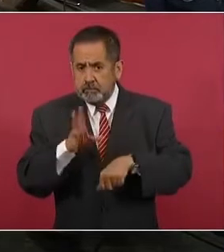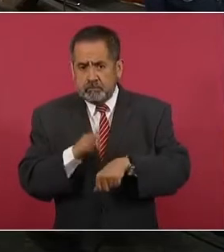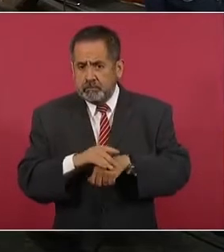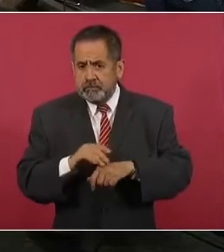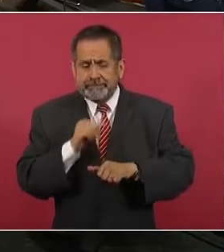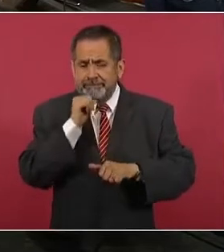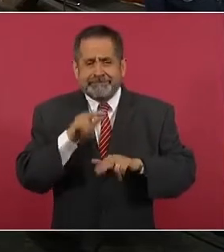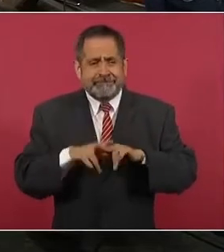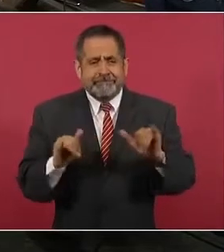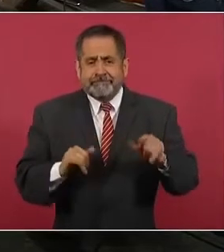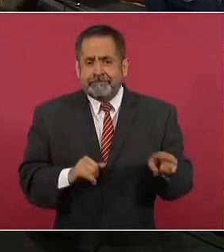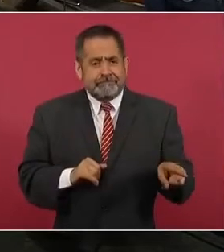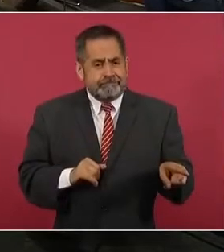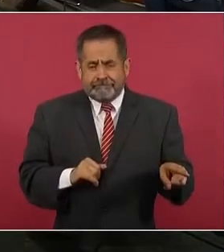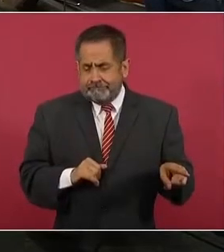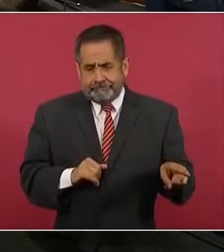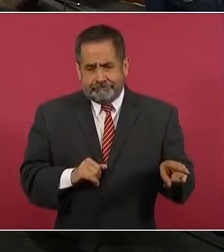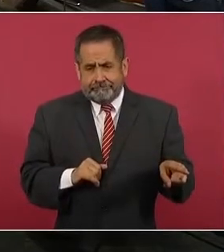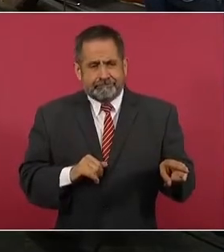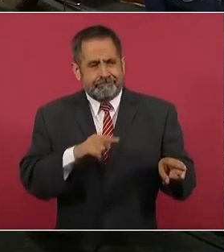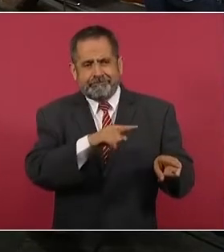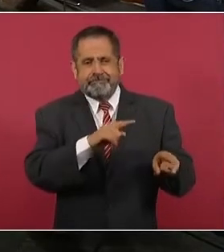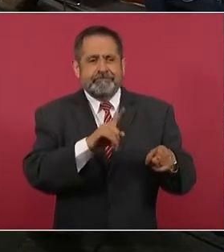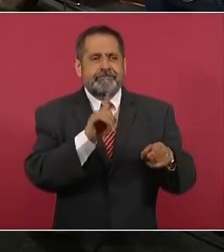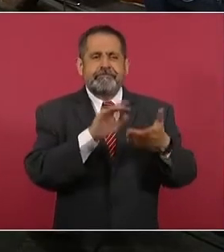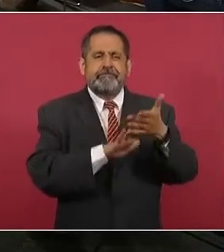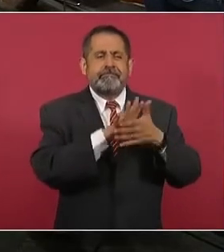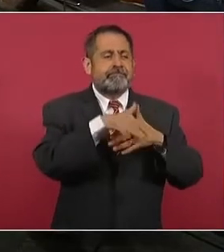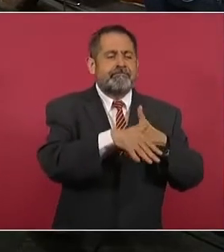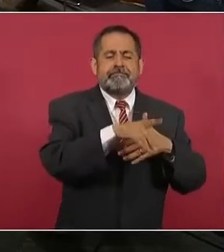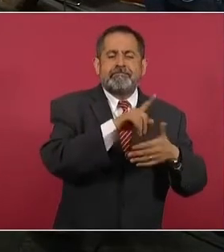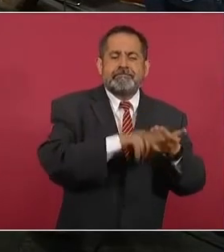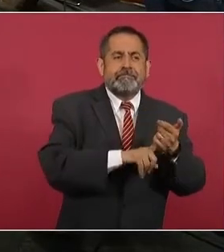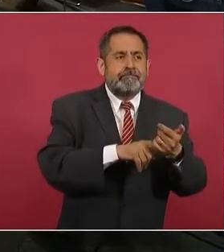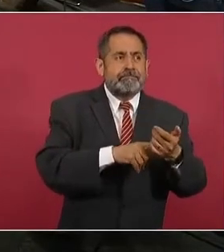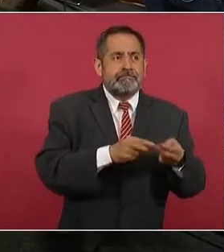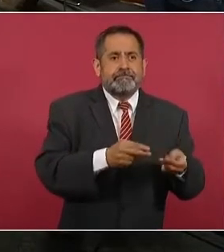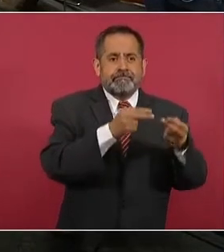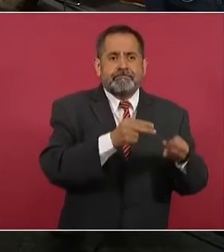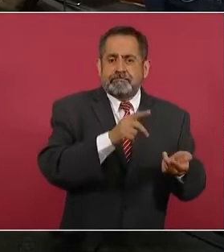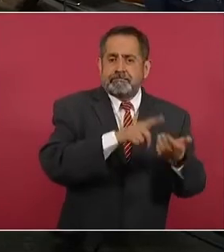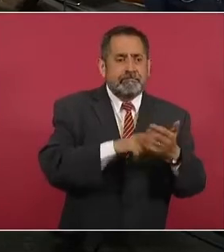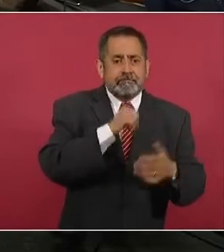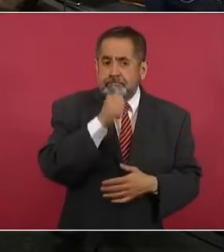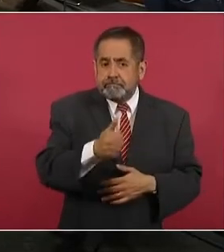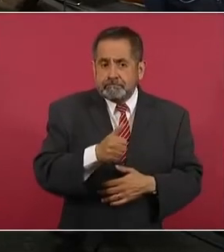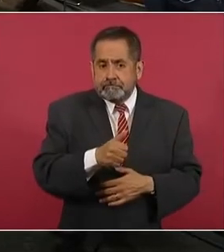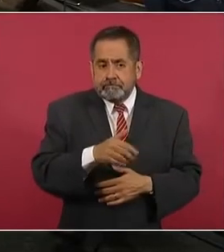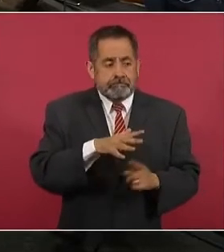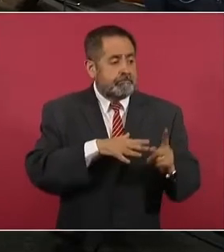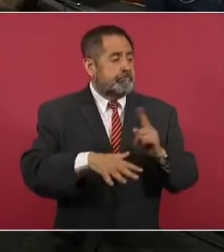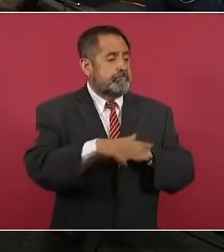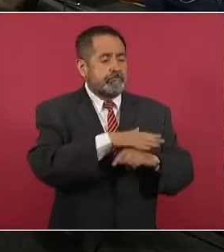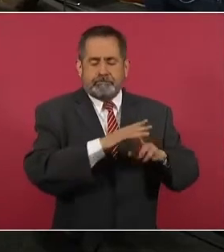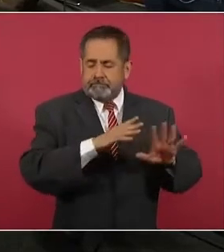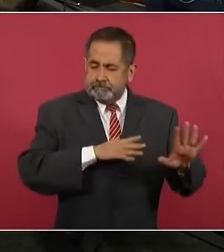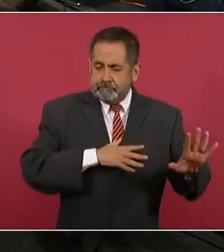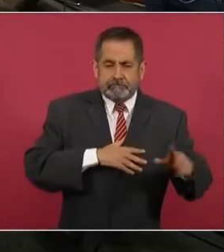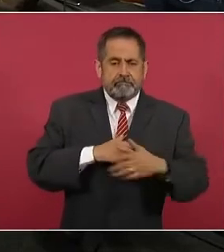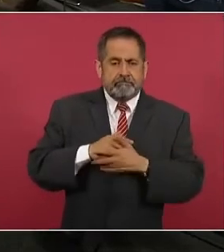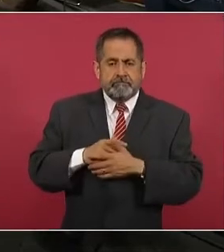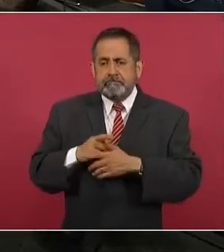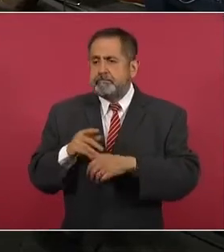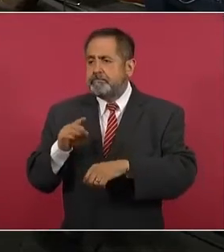en fin, no tiene ningún permiso esa hidroeléctrica. La gente se organizó, los ambientalistas, se